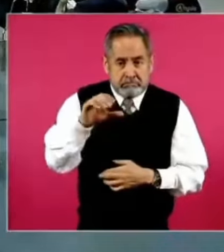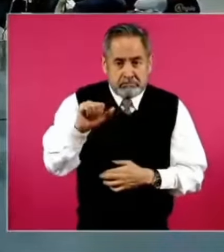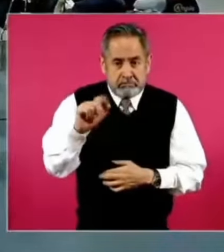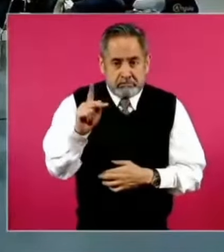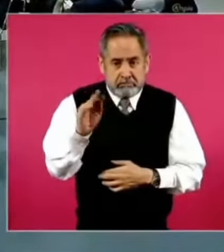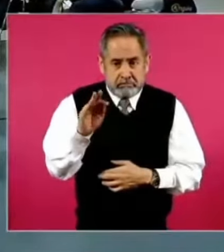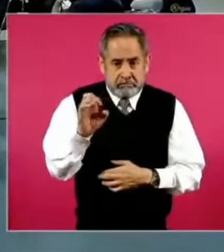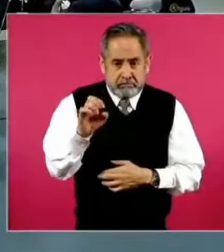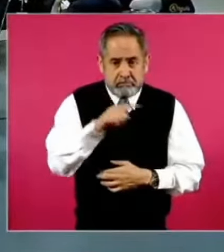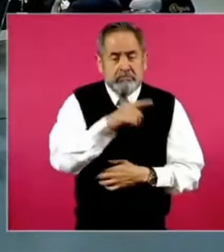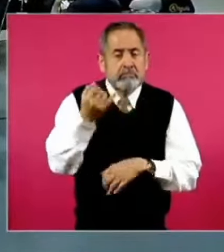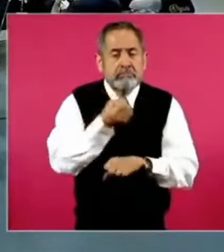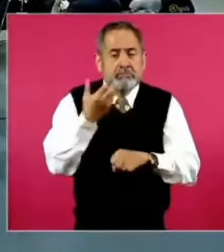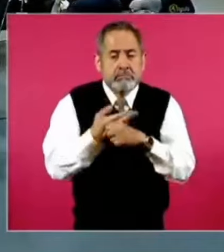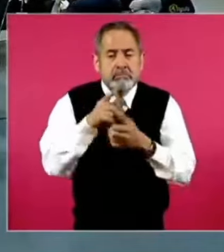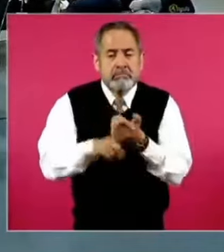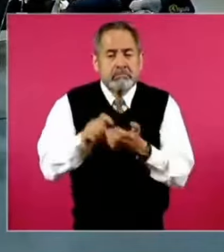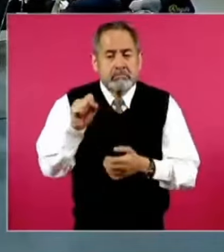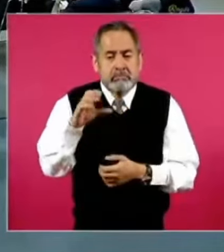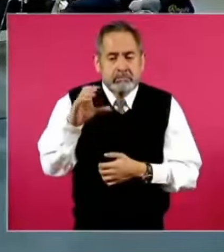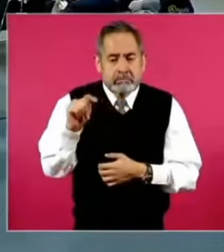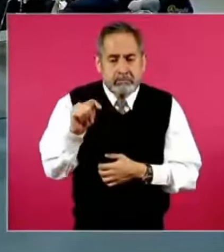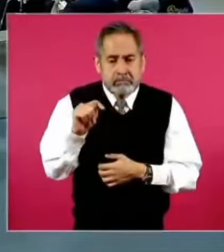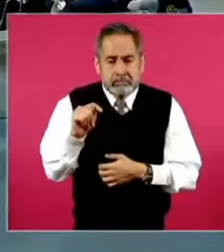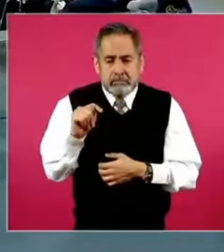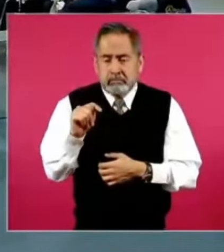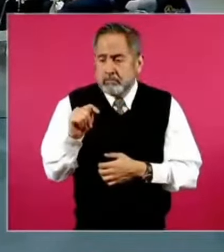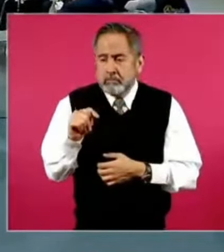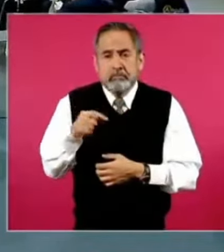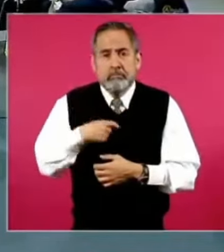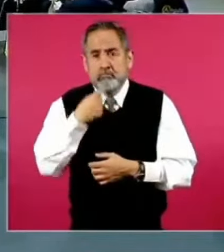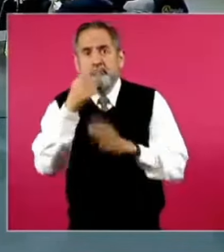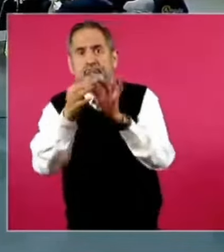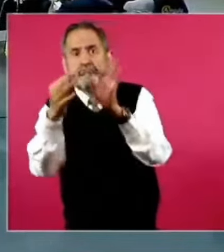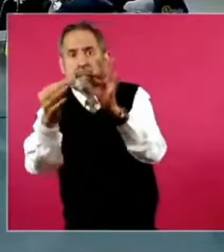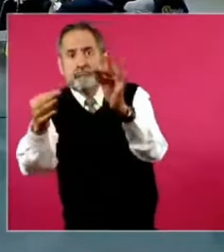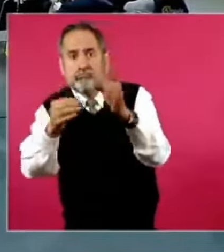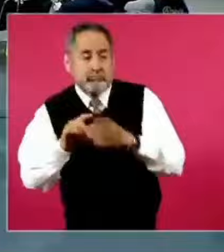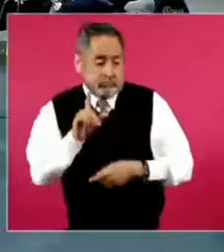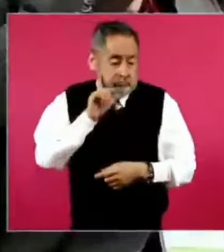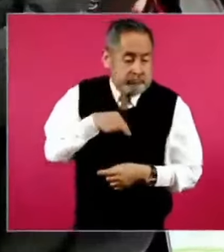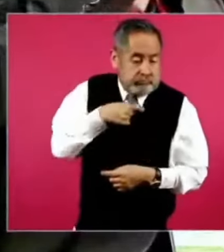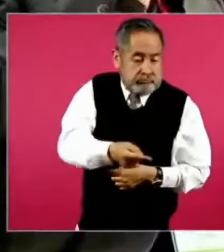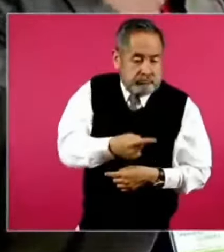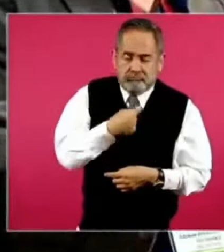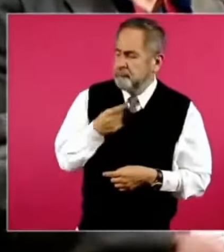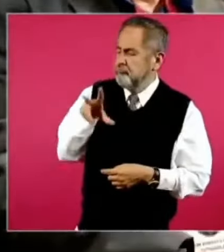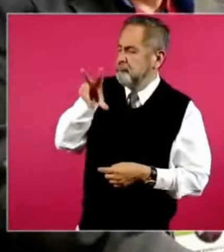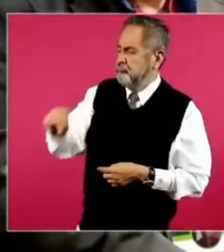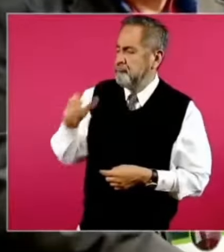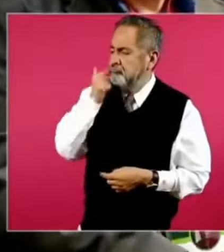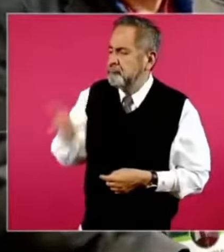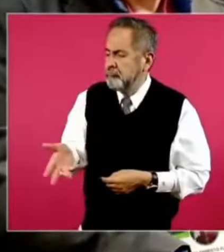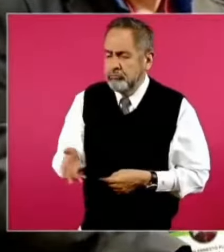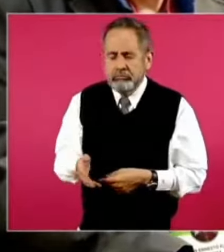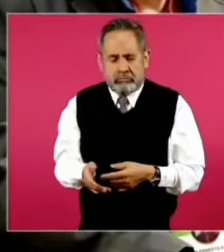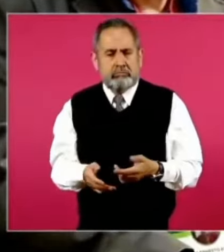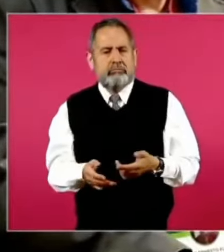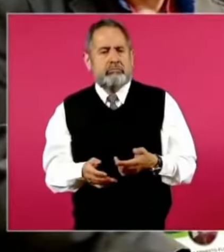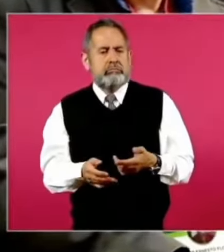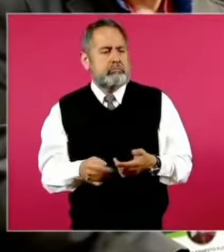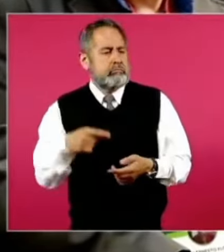Secretaría de Comunicaciones y Transportes un día después de que yo le hago este comentario, pues nos parece una hazaña que